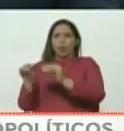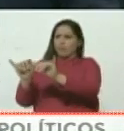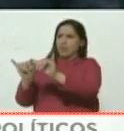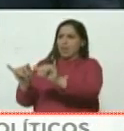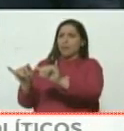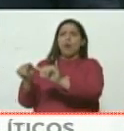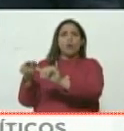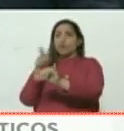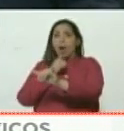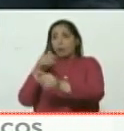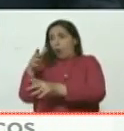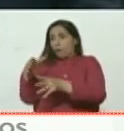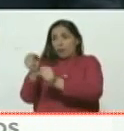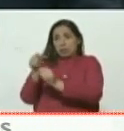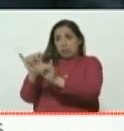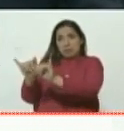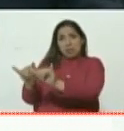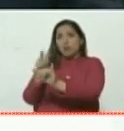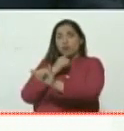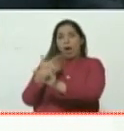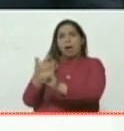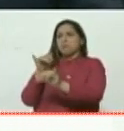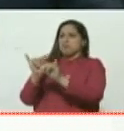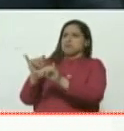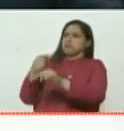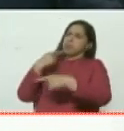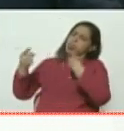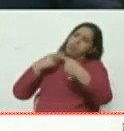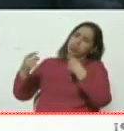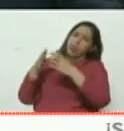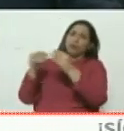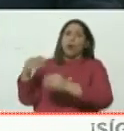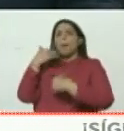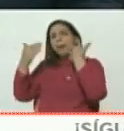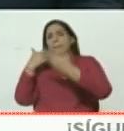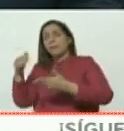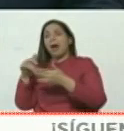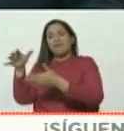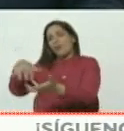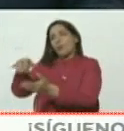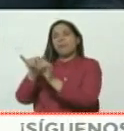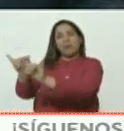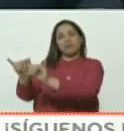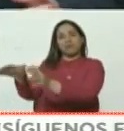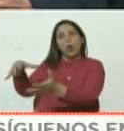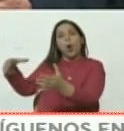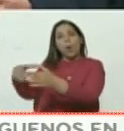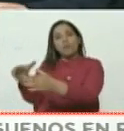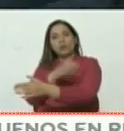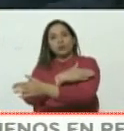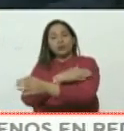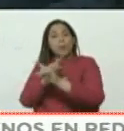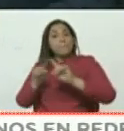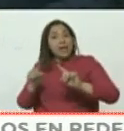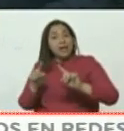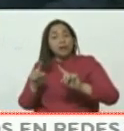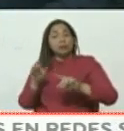desconfiando entre ellos, se pueden seguir diciendo todas las barbaridades que les dé la gana, ese es problema de ellos. Pero lo que